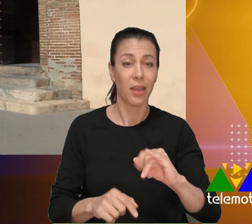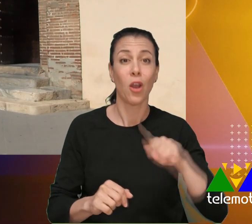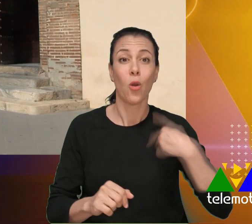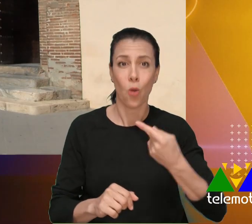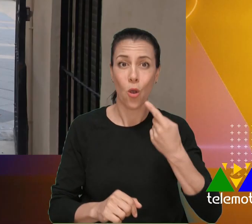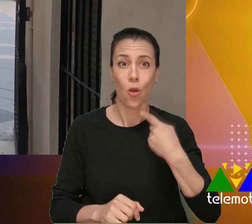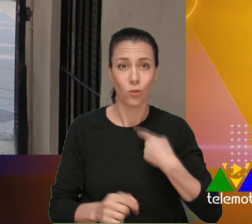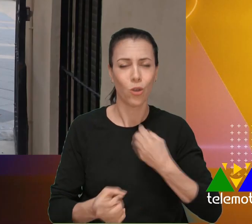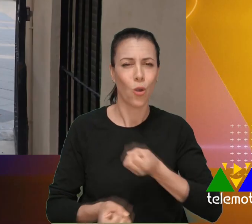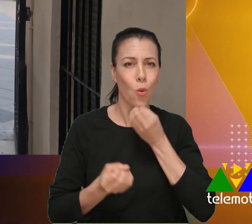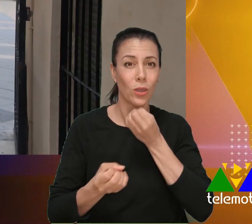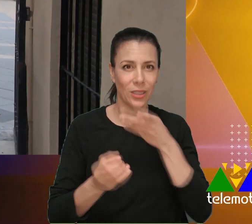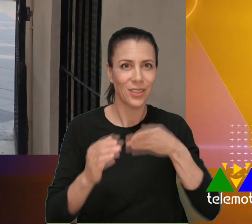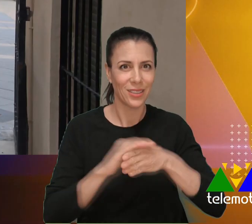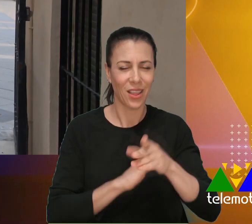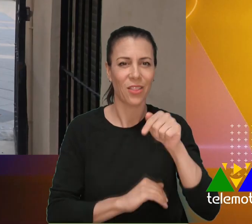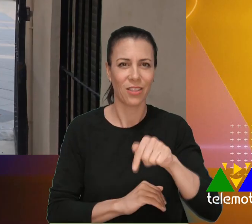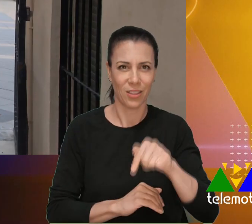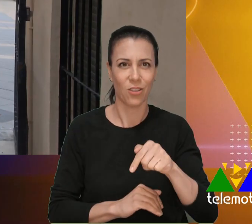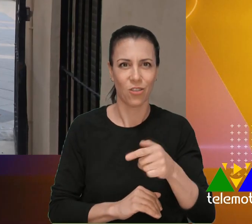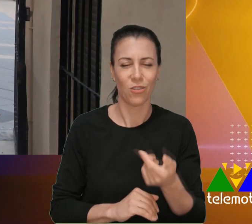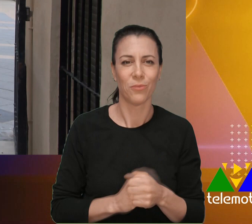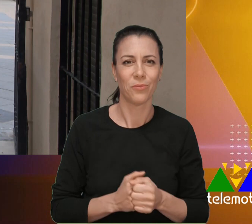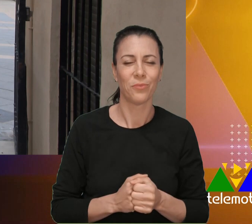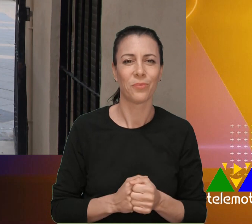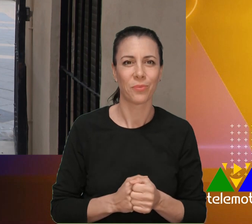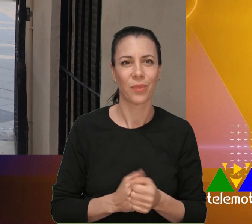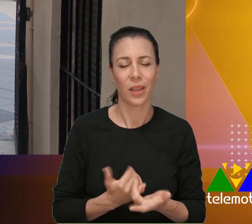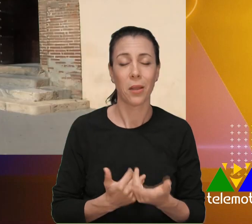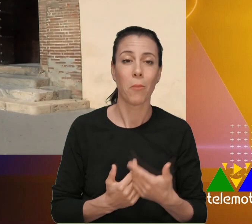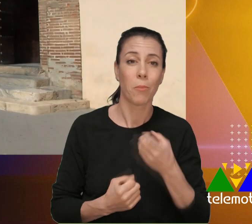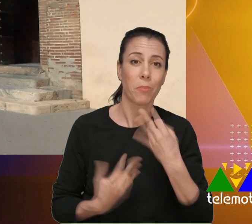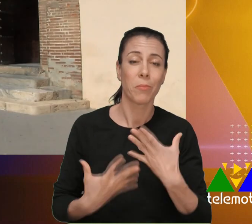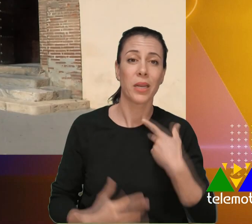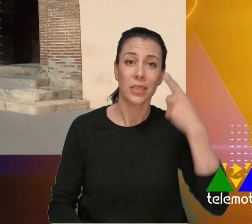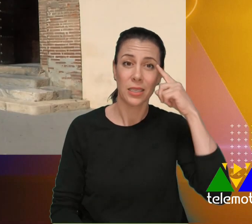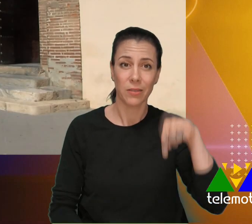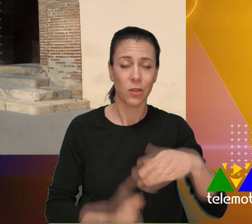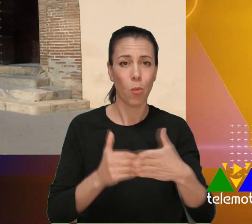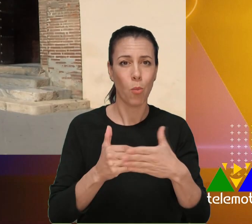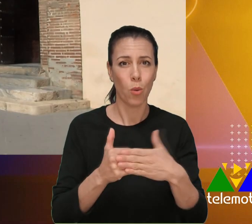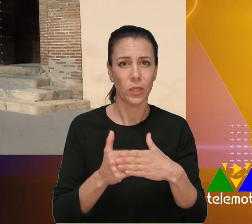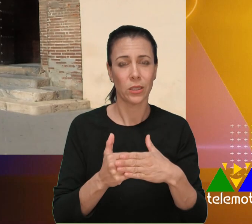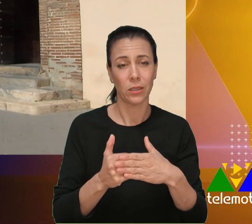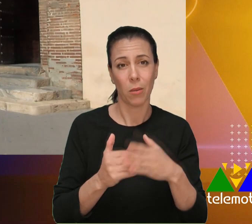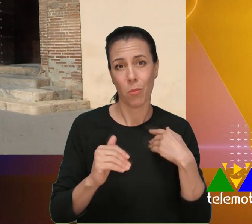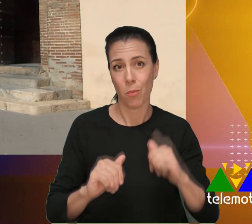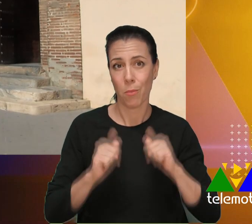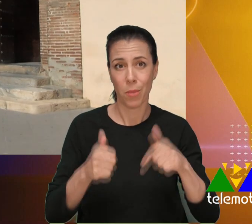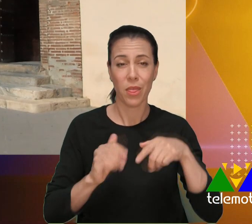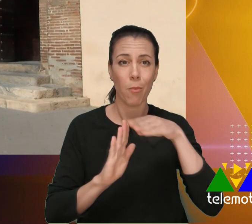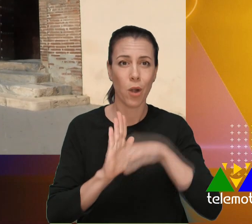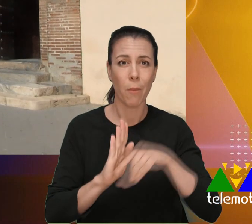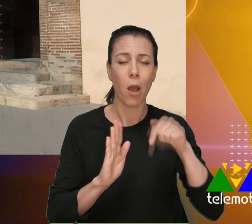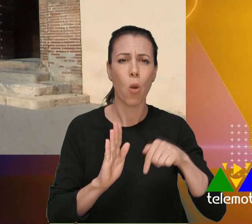dentro contaremos la historia, la historia de los enterramientos que nos podemos encontrar. Bueno, pues ya saben que esta puerta, que era por donde hemos empezado nuestro programa el día